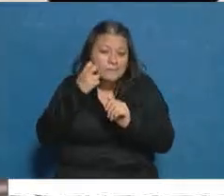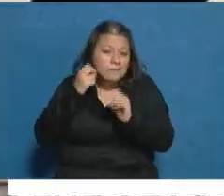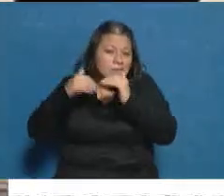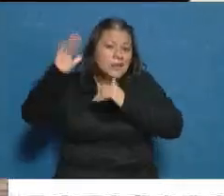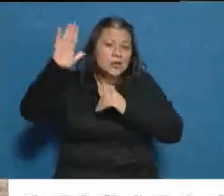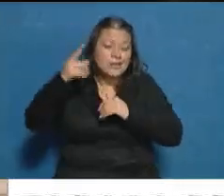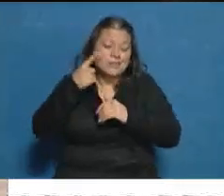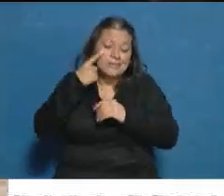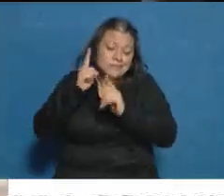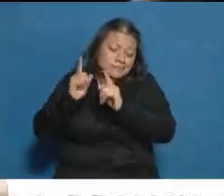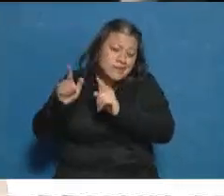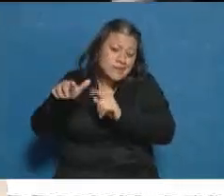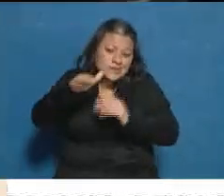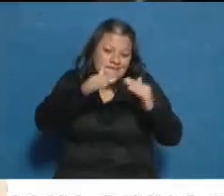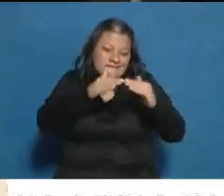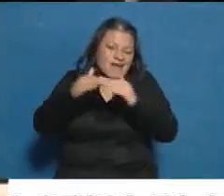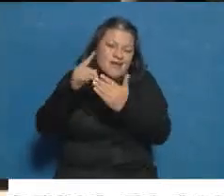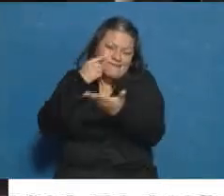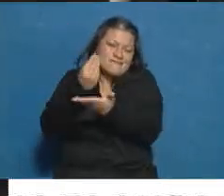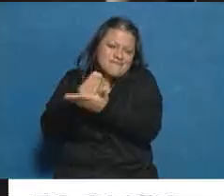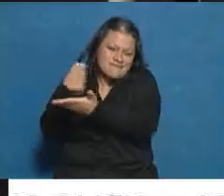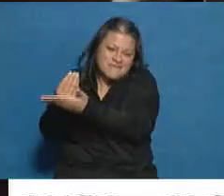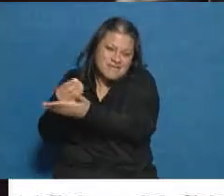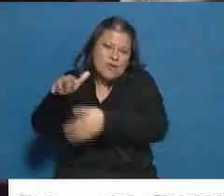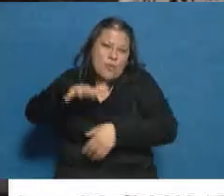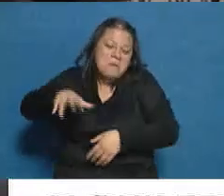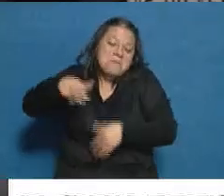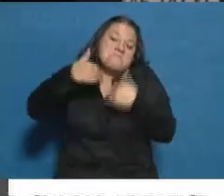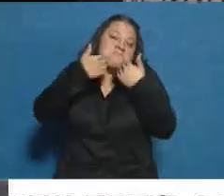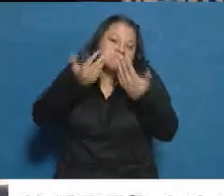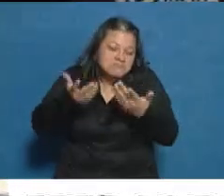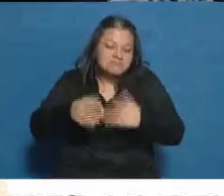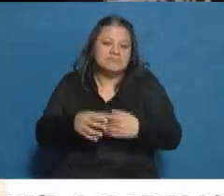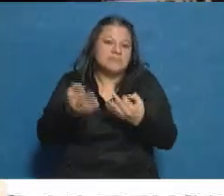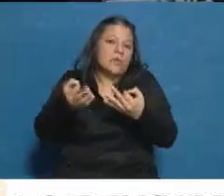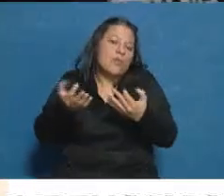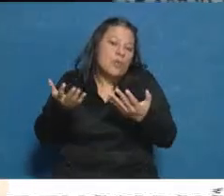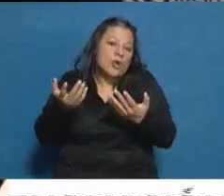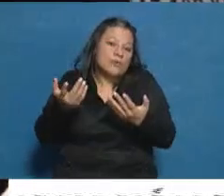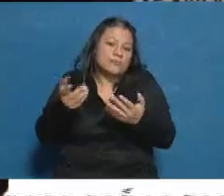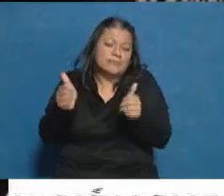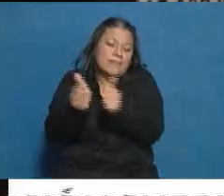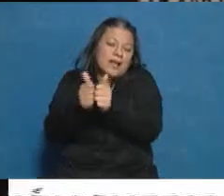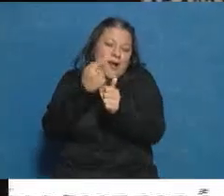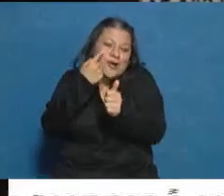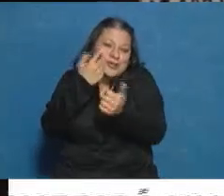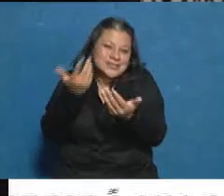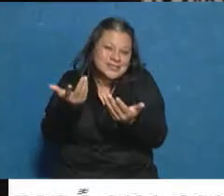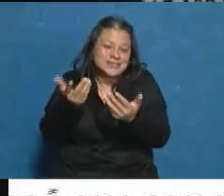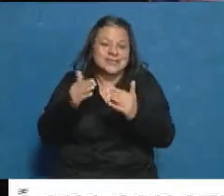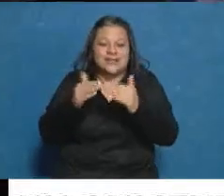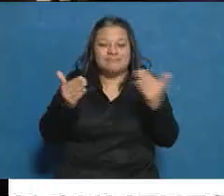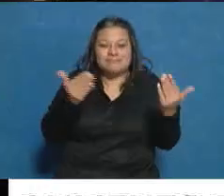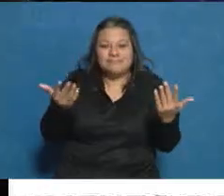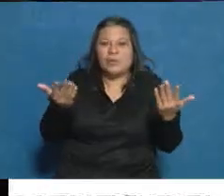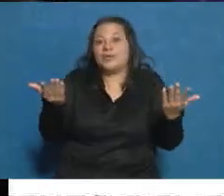viven hace mucho tiempo, ¿no?, en ese barrio de Guaymallén, seguramente son una pareja conocida por gente de la